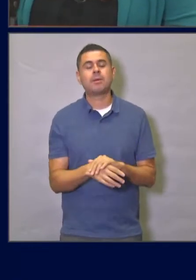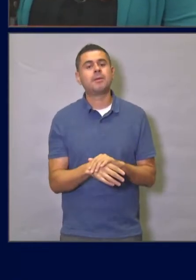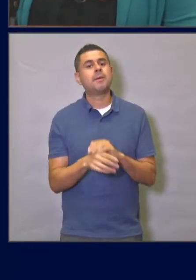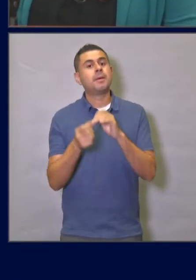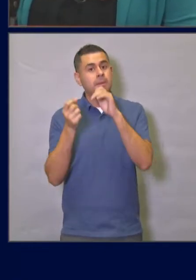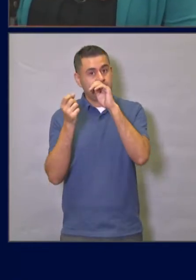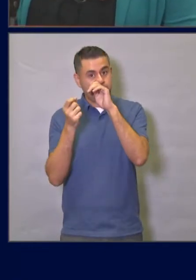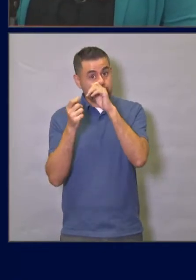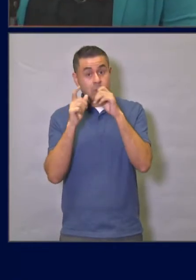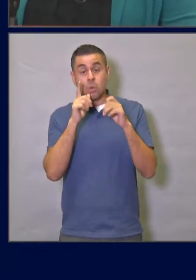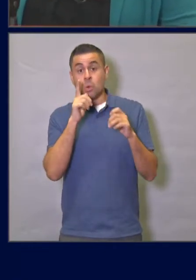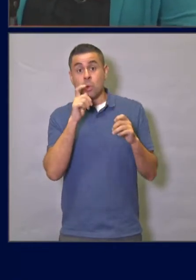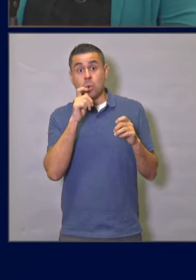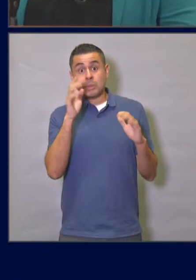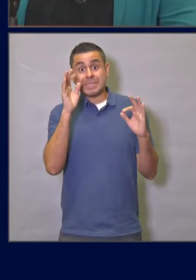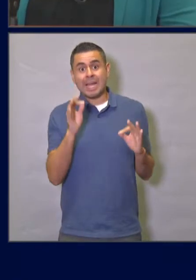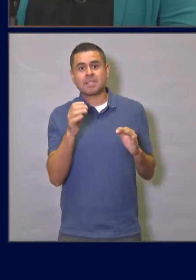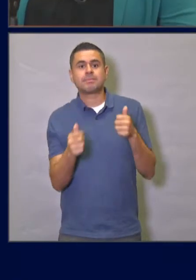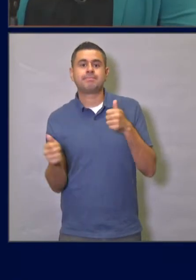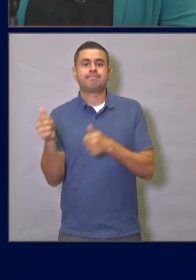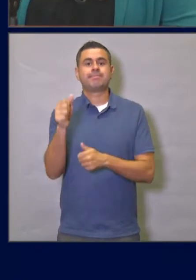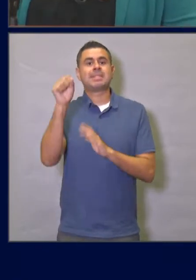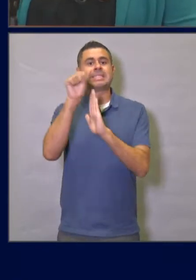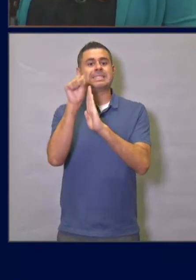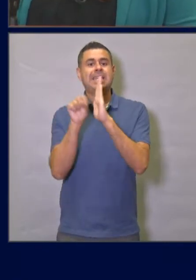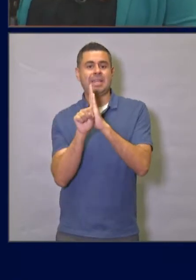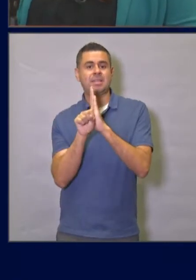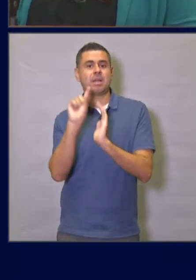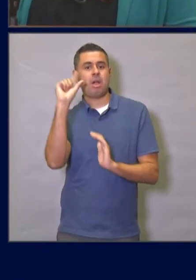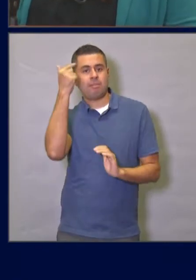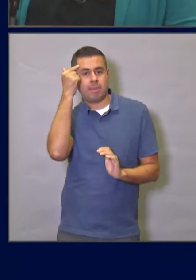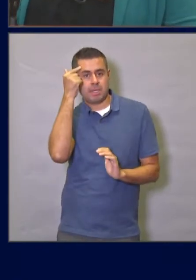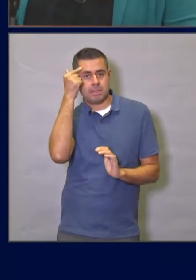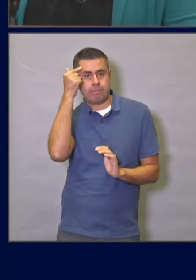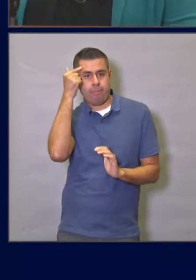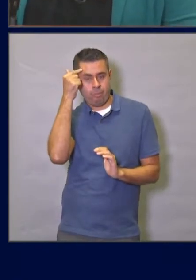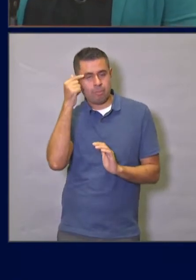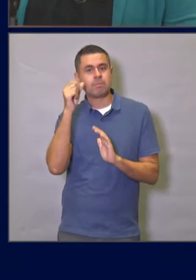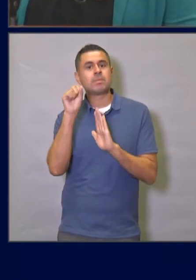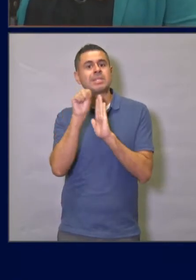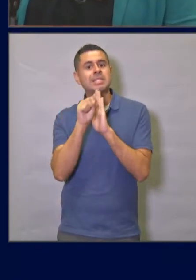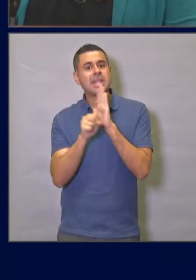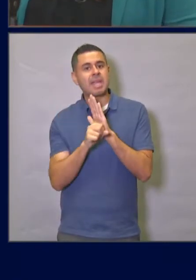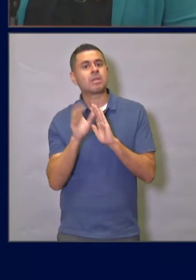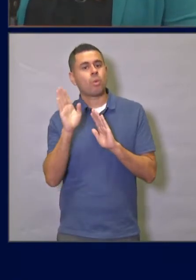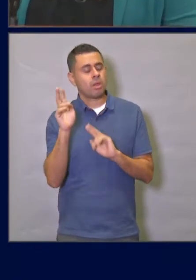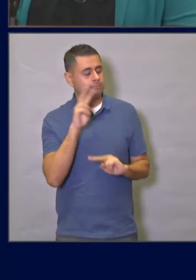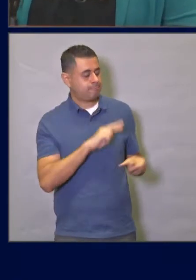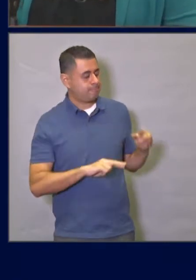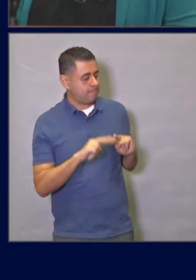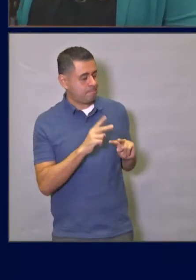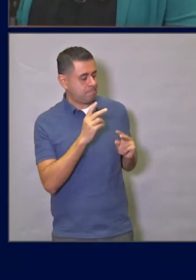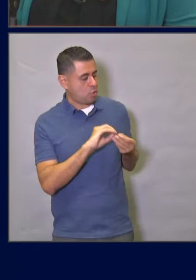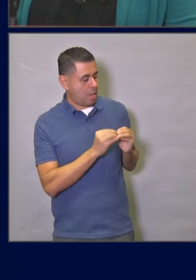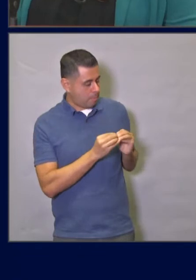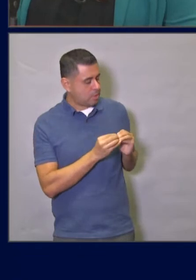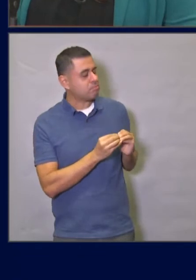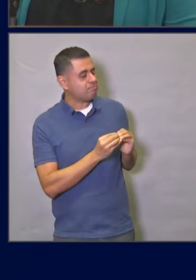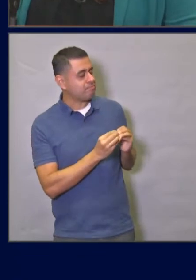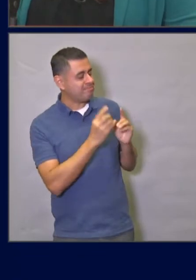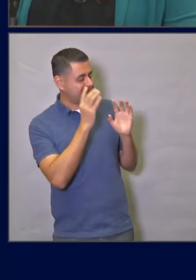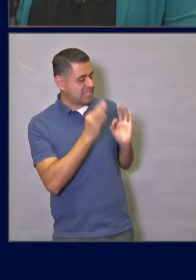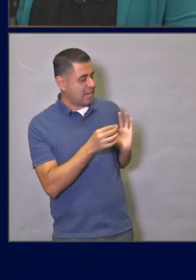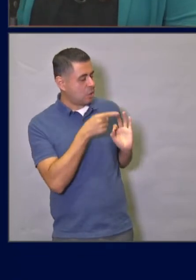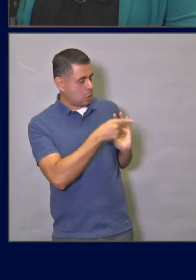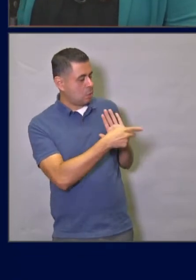a los condados a uno de los 4 niveles según el nivel de transmisión comunitaria de COVID-19, que